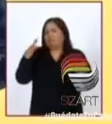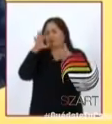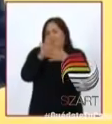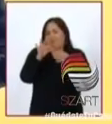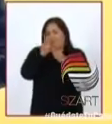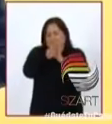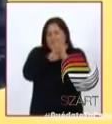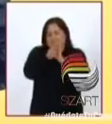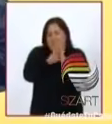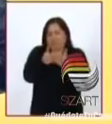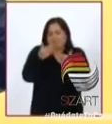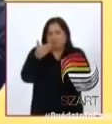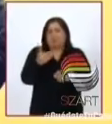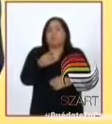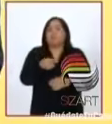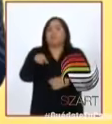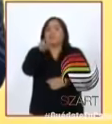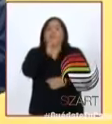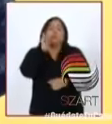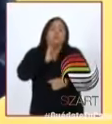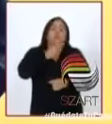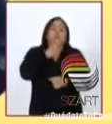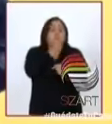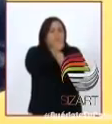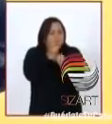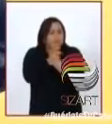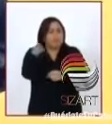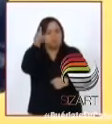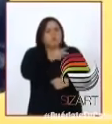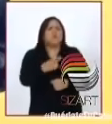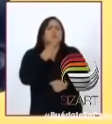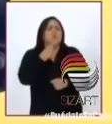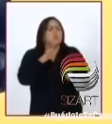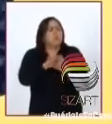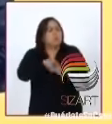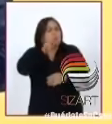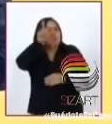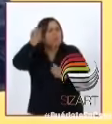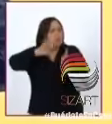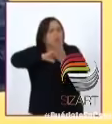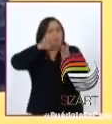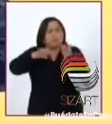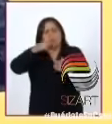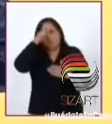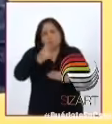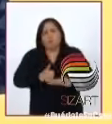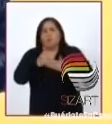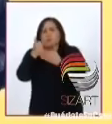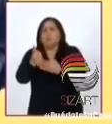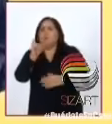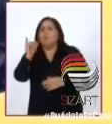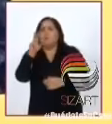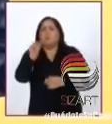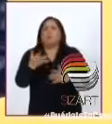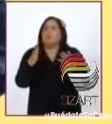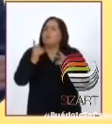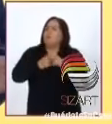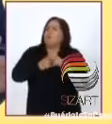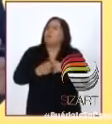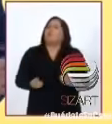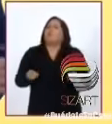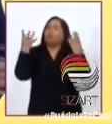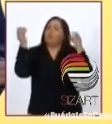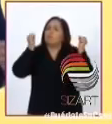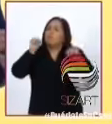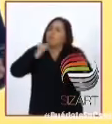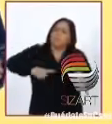final del video anterior, las y los invitamos a usar estas representaciones para ayudar a Juan a calcular cuánta